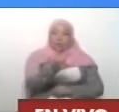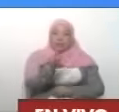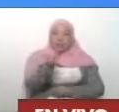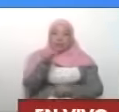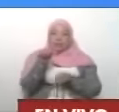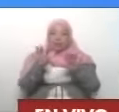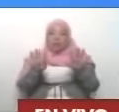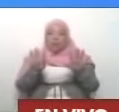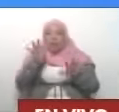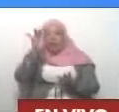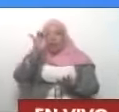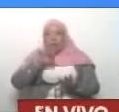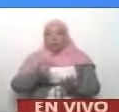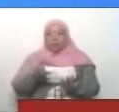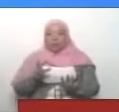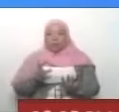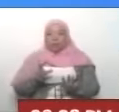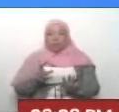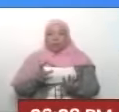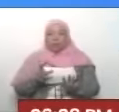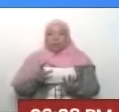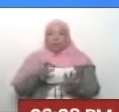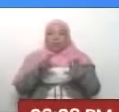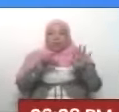319 años, que es el